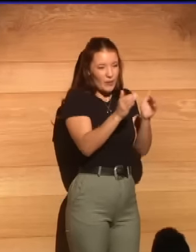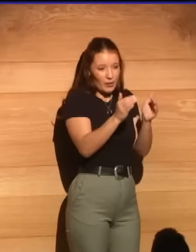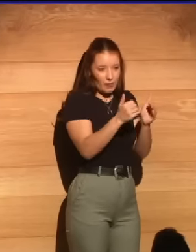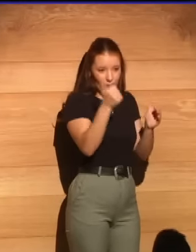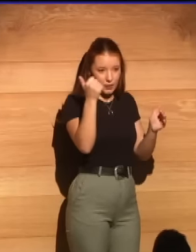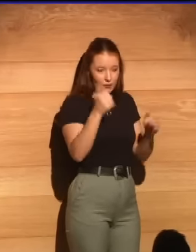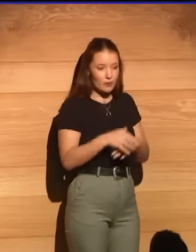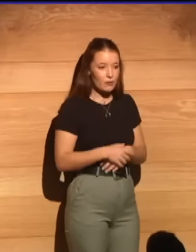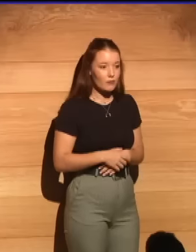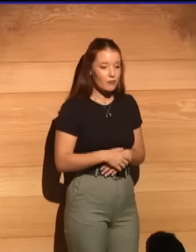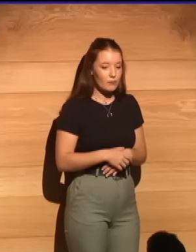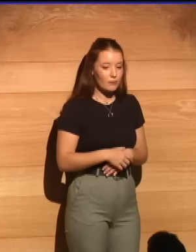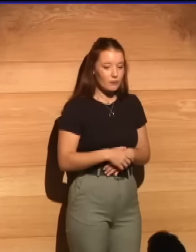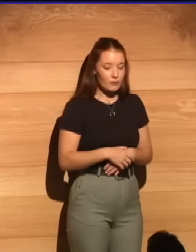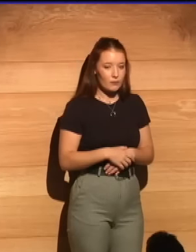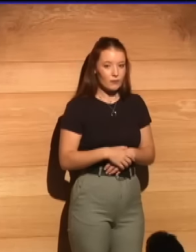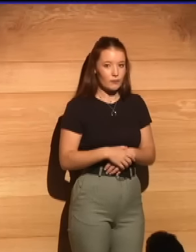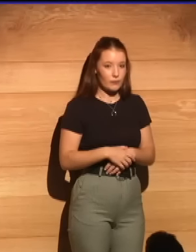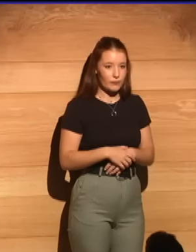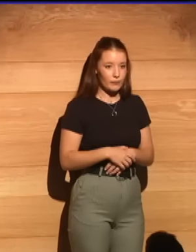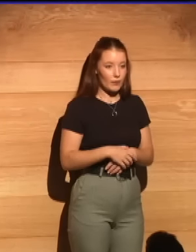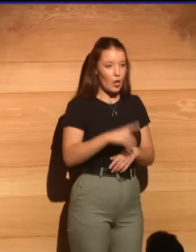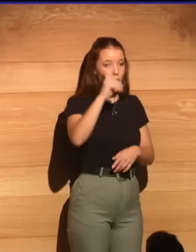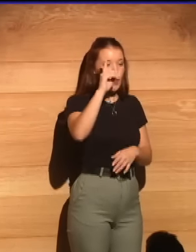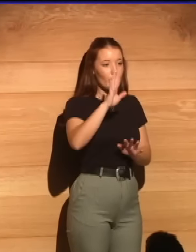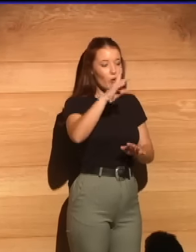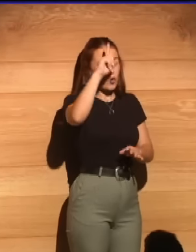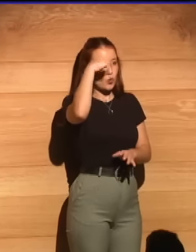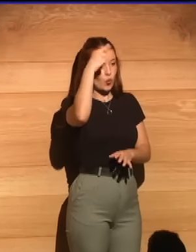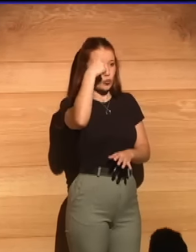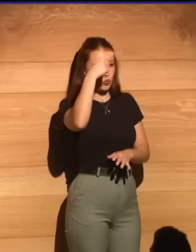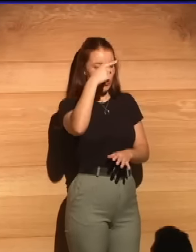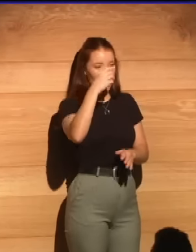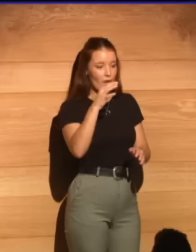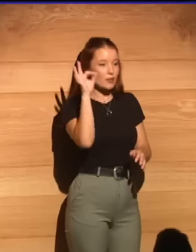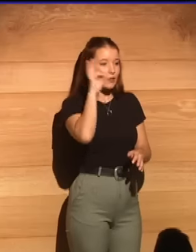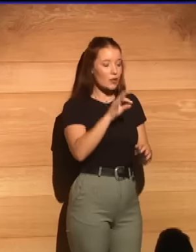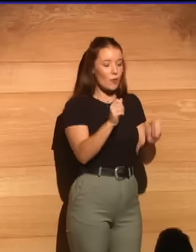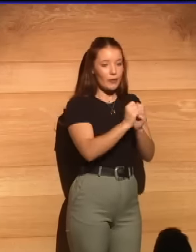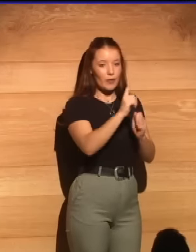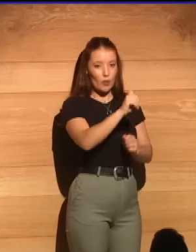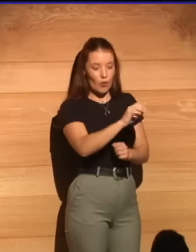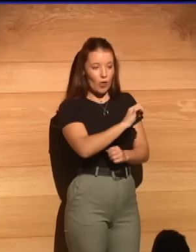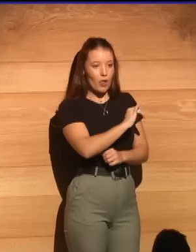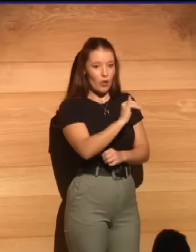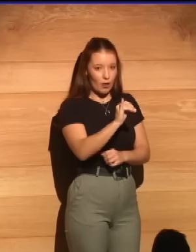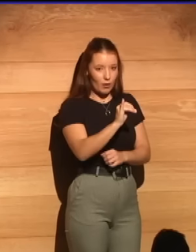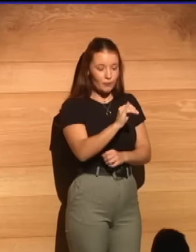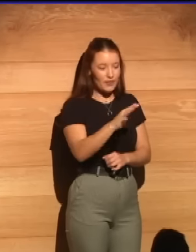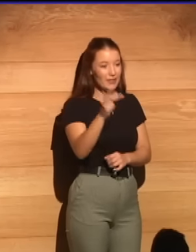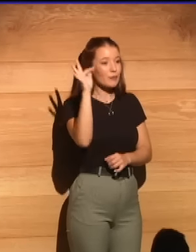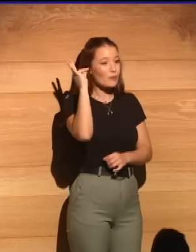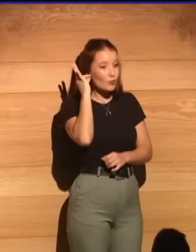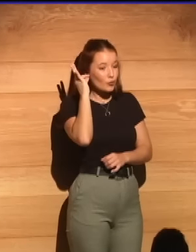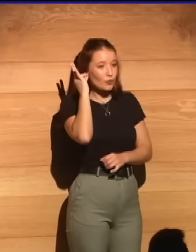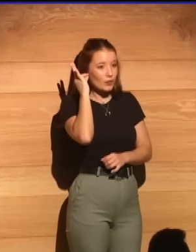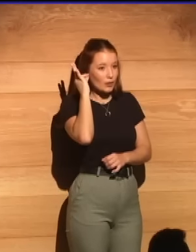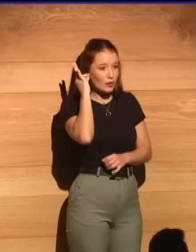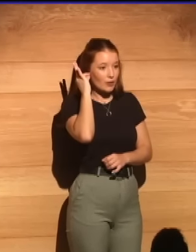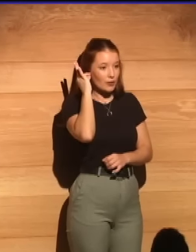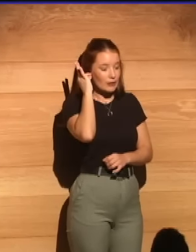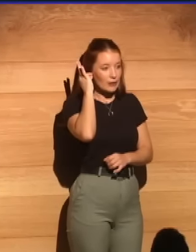compañías tecnológicas que en sí mismo tienen una cultura del siglo XXI. El gran problema es que la mujer se encuentra atrapada en la escalera